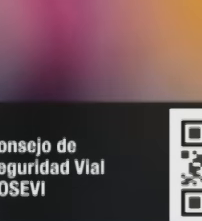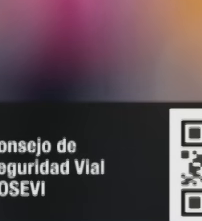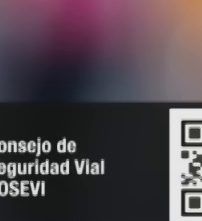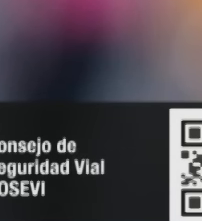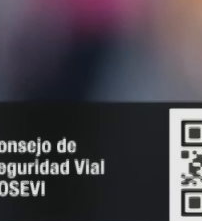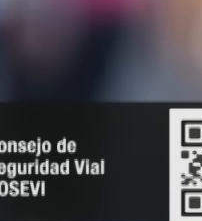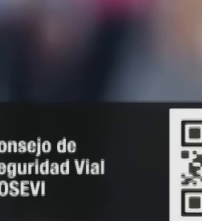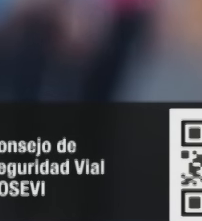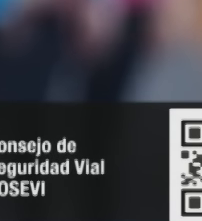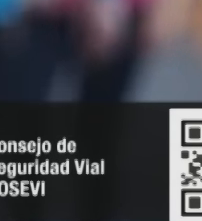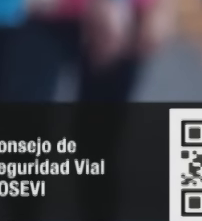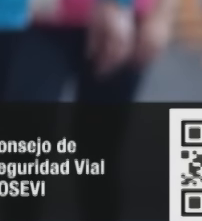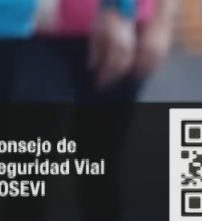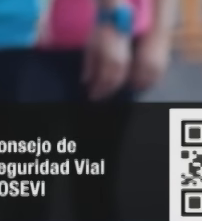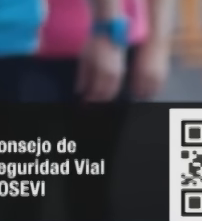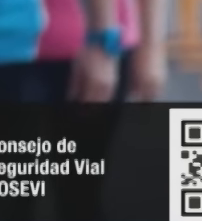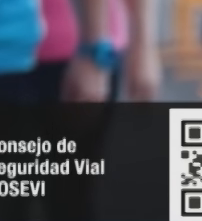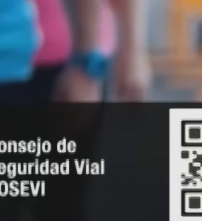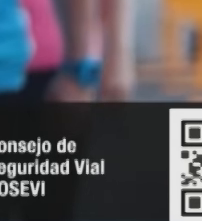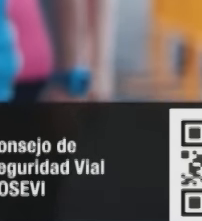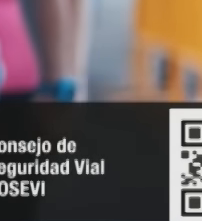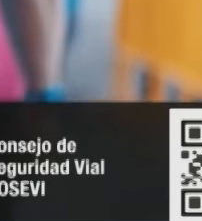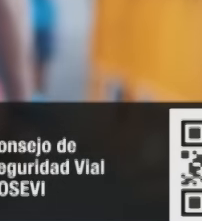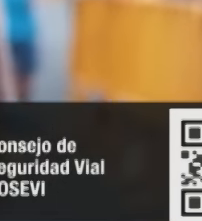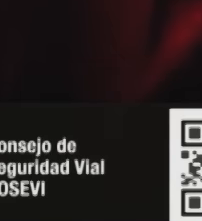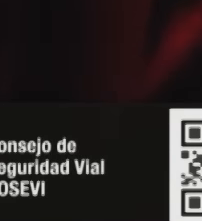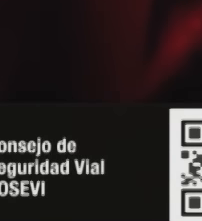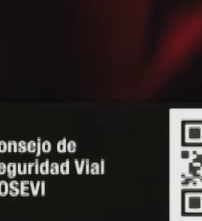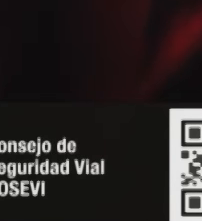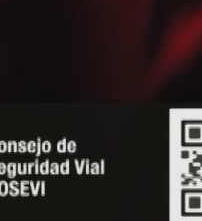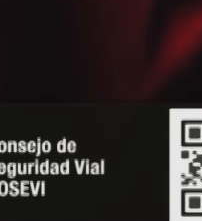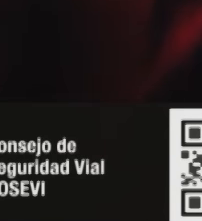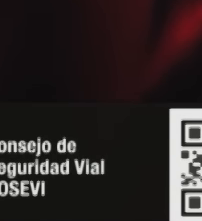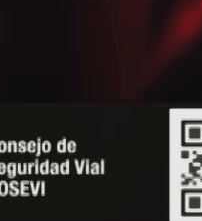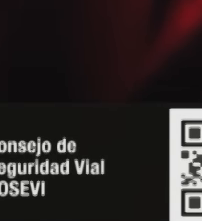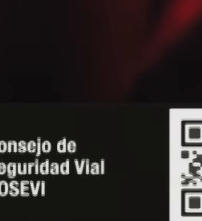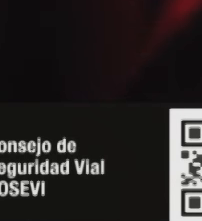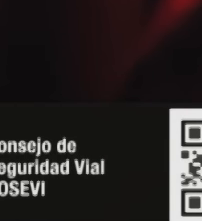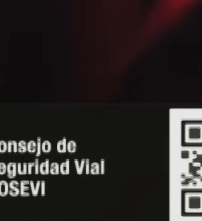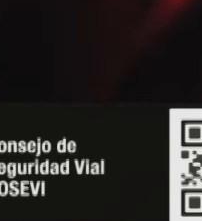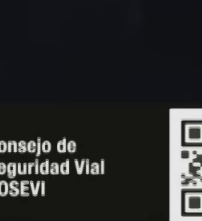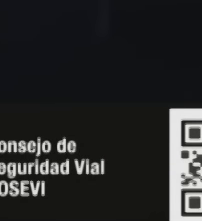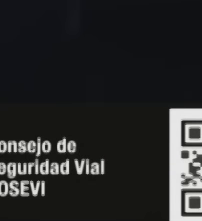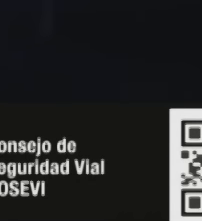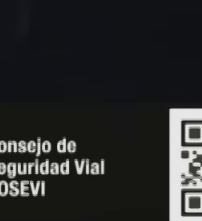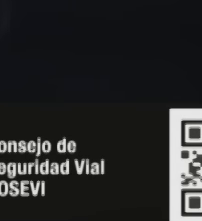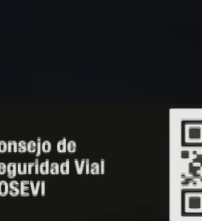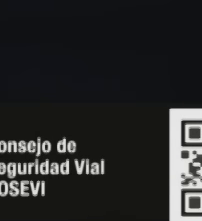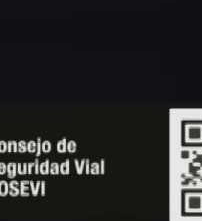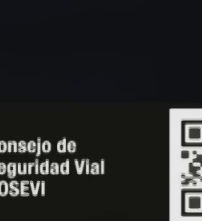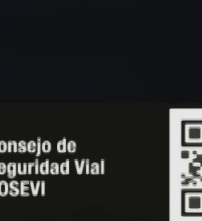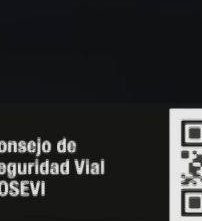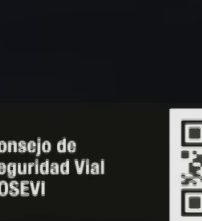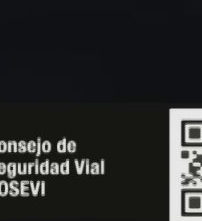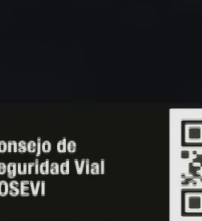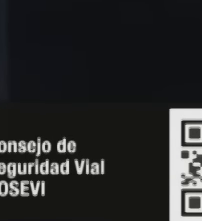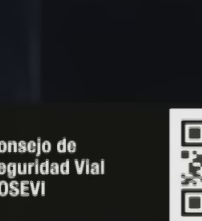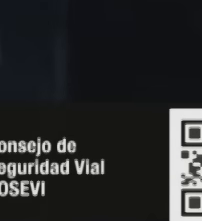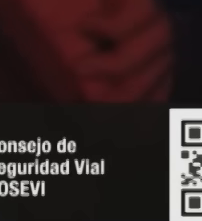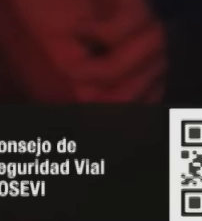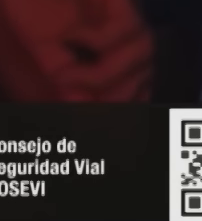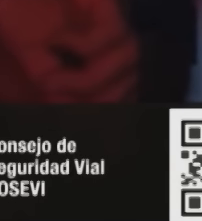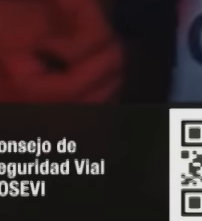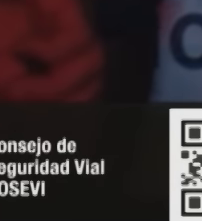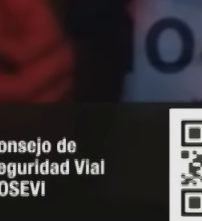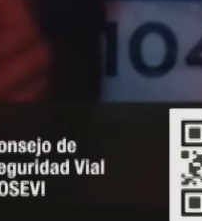estaba el reto el reto jacó extremo reto Ja extremo Sí esa era brava porque pasaba por la playa también está es planito es un circuito planito planito